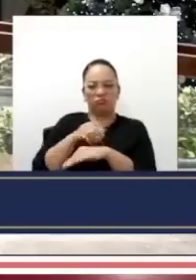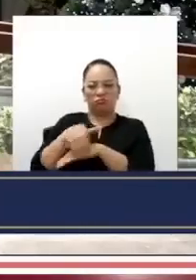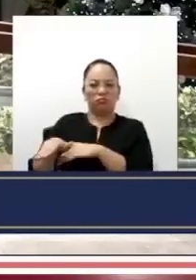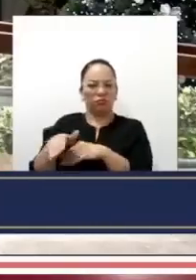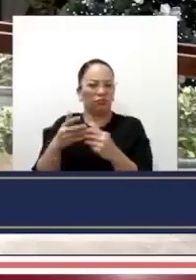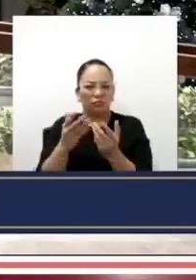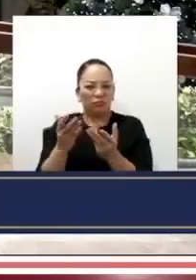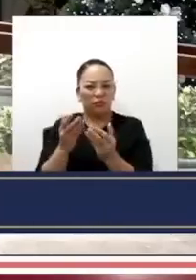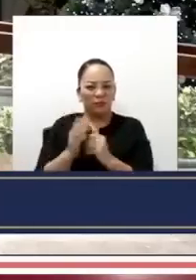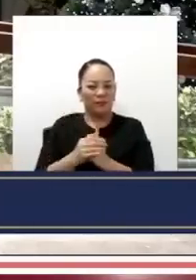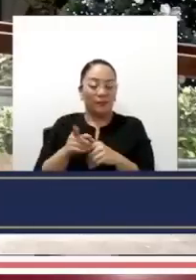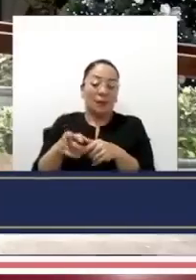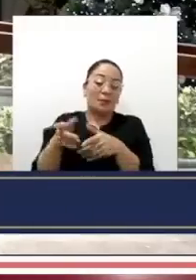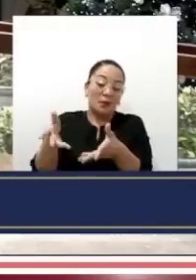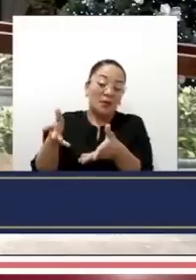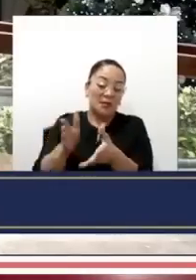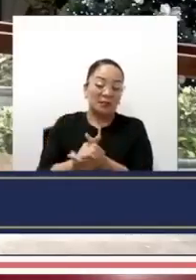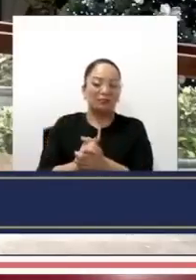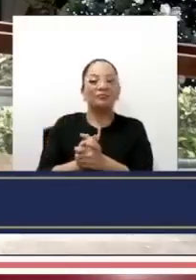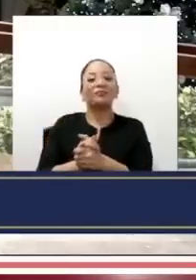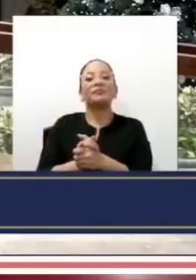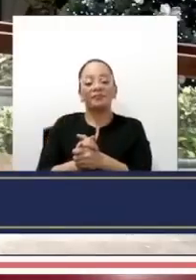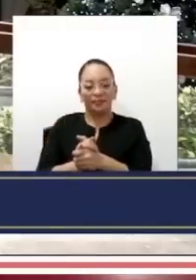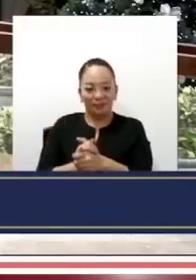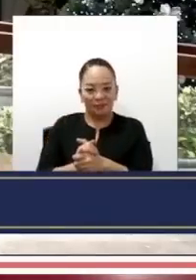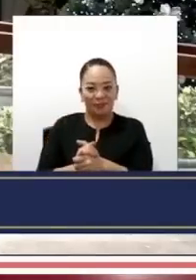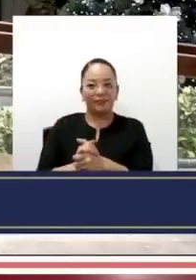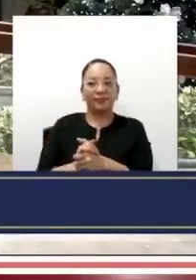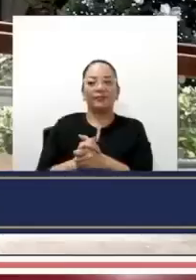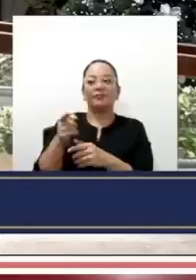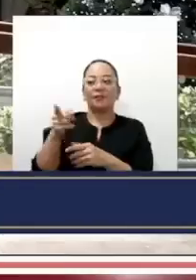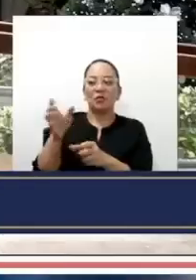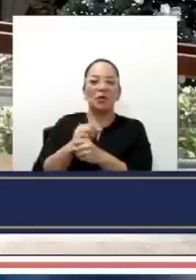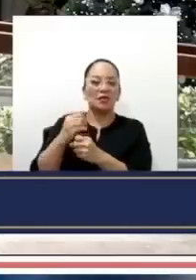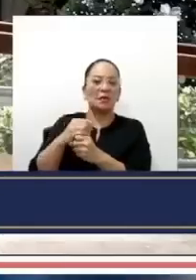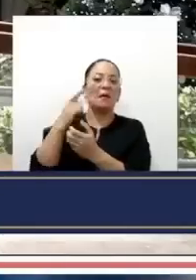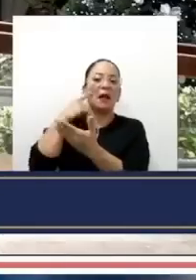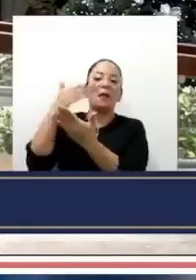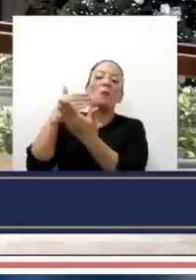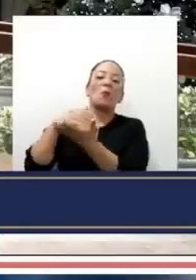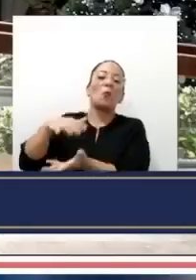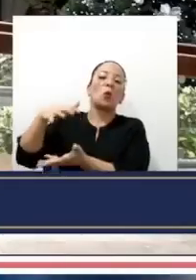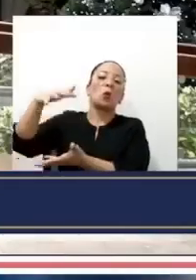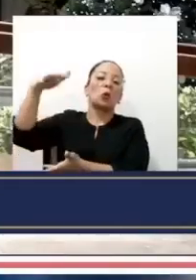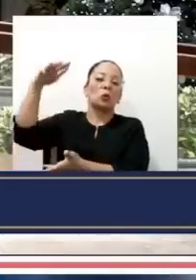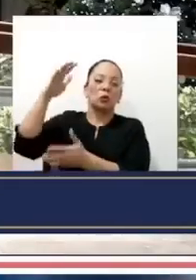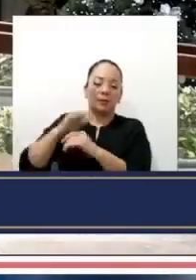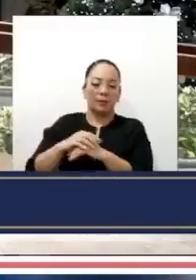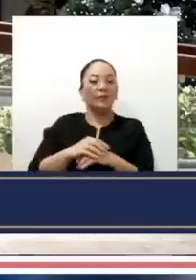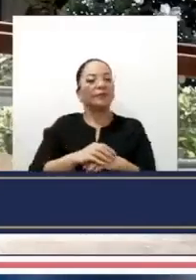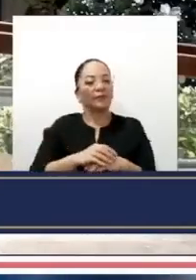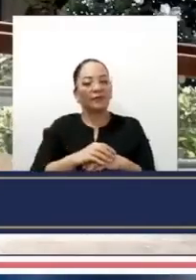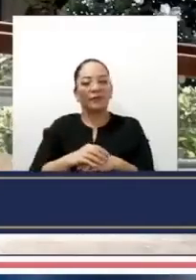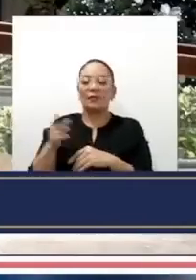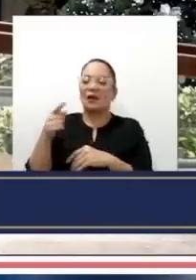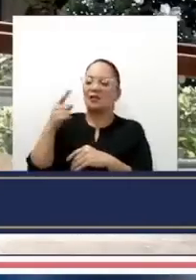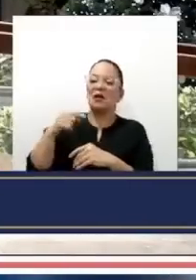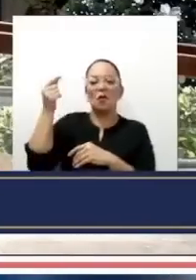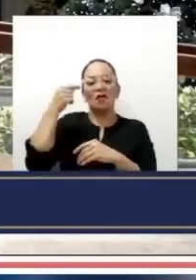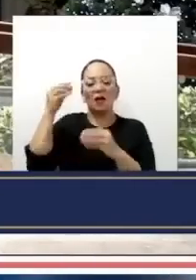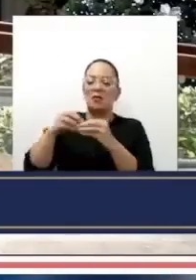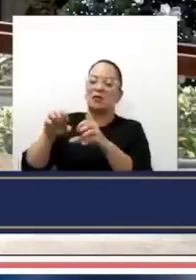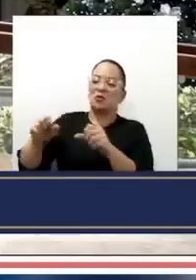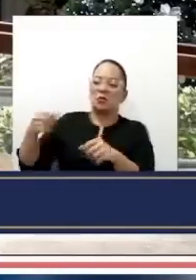bueno, ahí está. Ahí vamos. Sí, eso sí lo quieren hacer por hacer bulto. Eso sí, no todos. Sí, para decir, el gobierno más corrupto de la